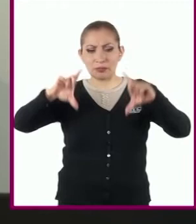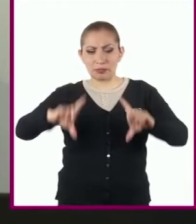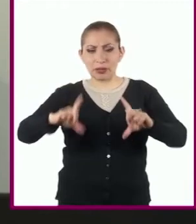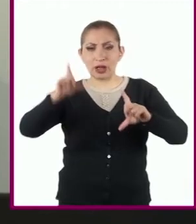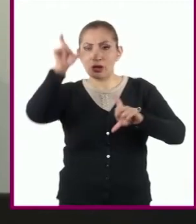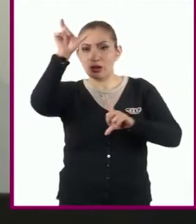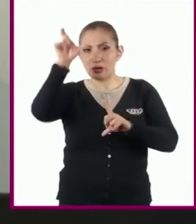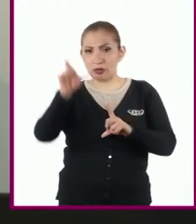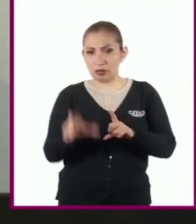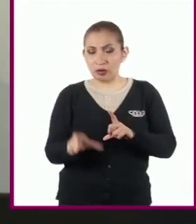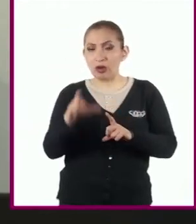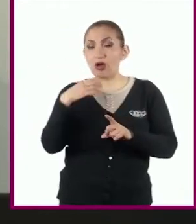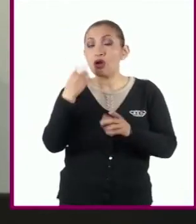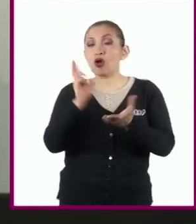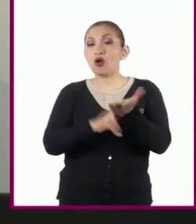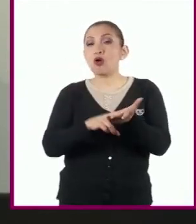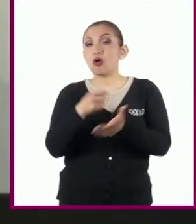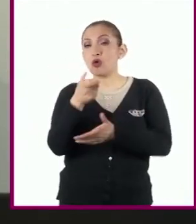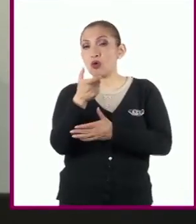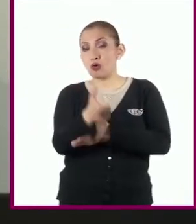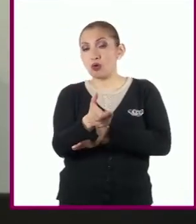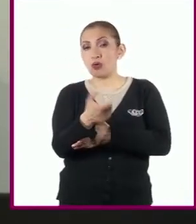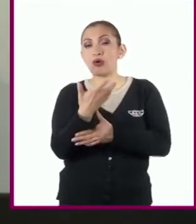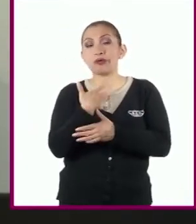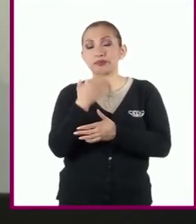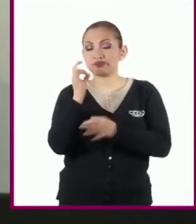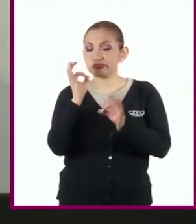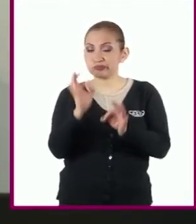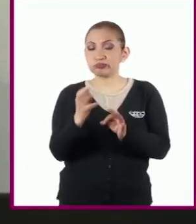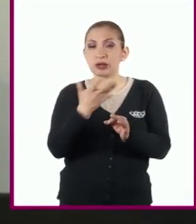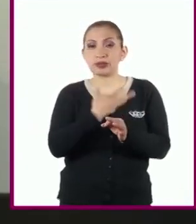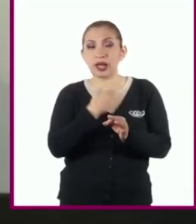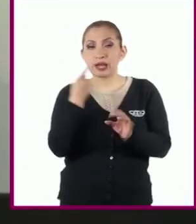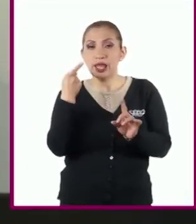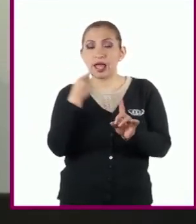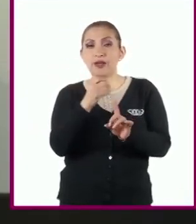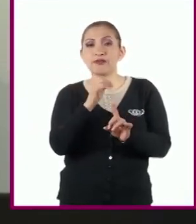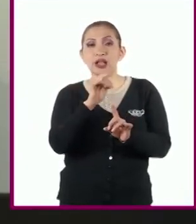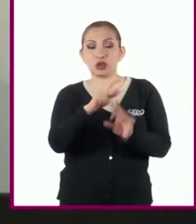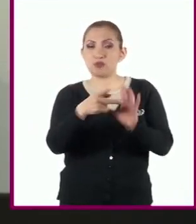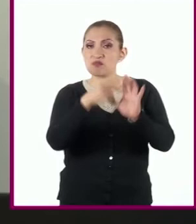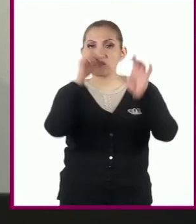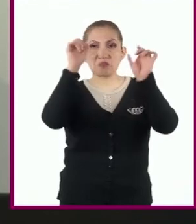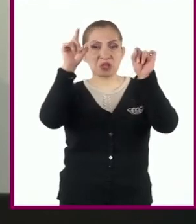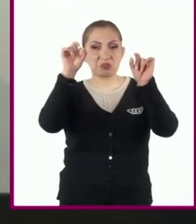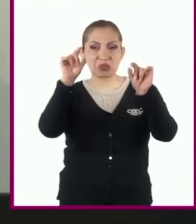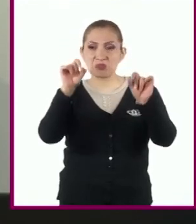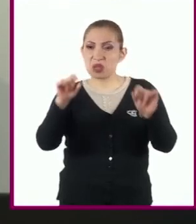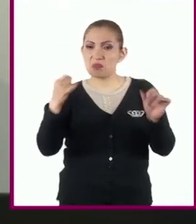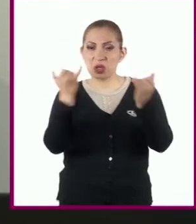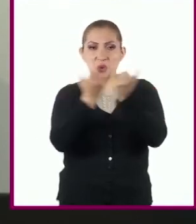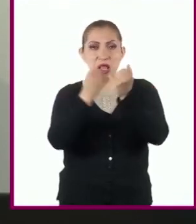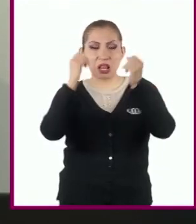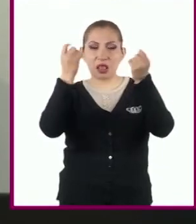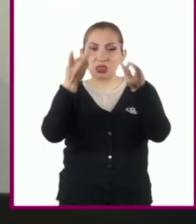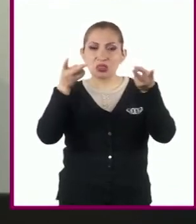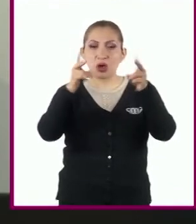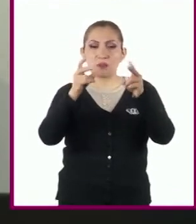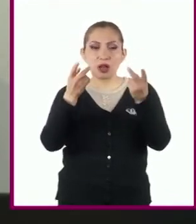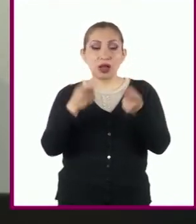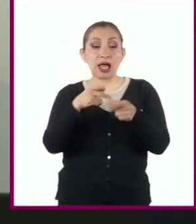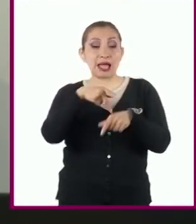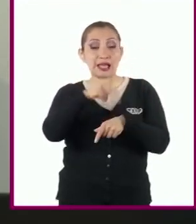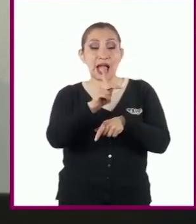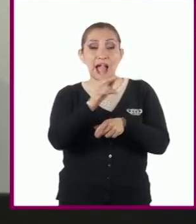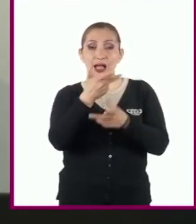de la columna costo y cumplen con tener un factor constante de proporcionalidad, K